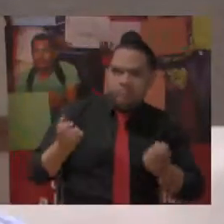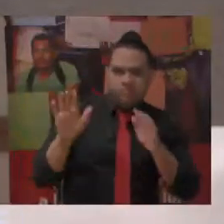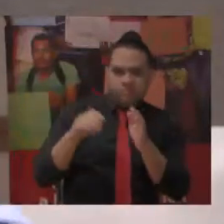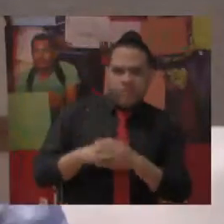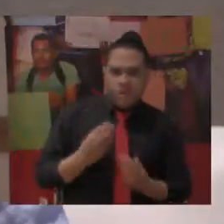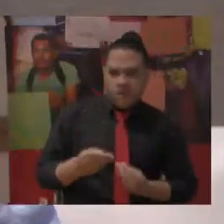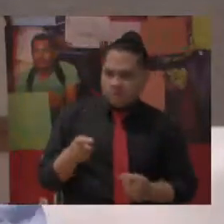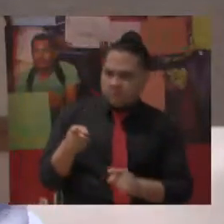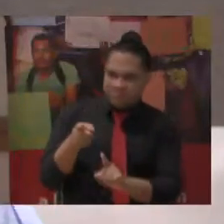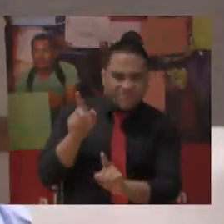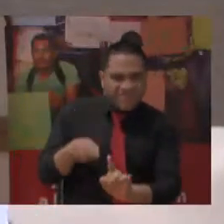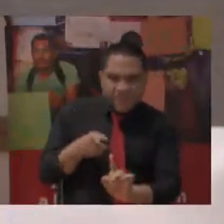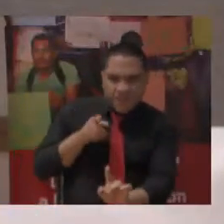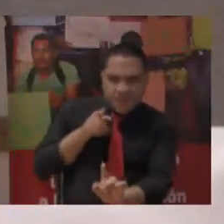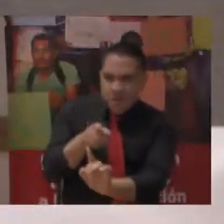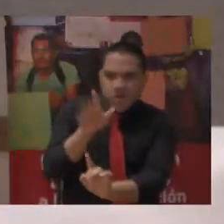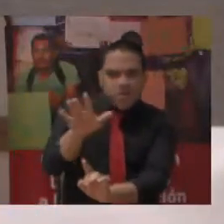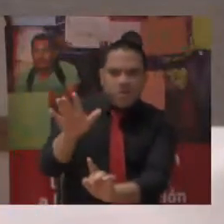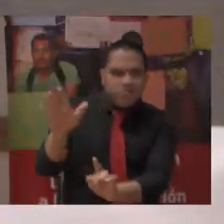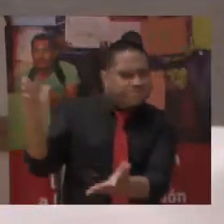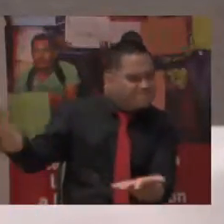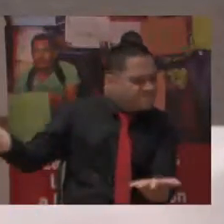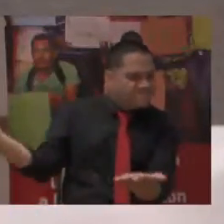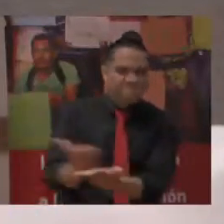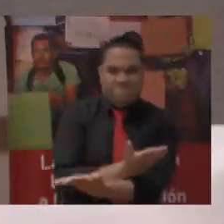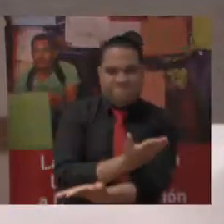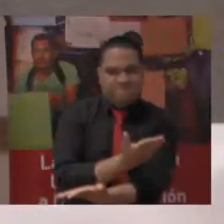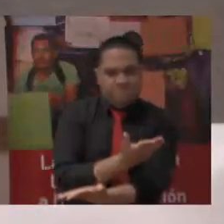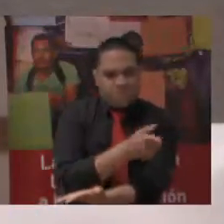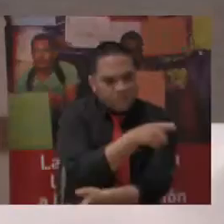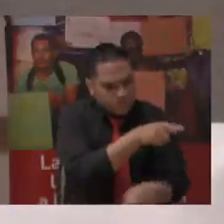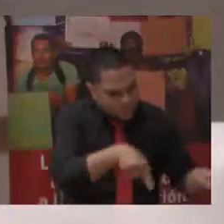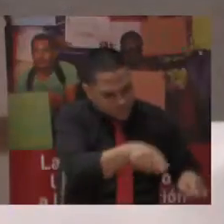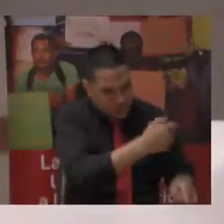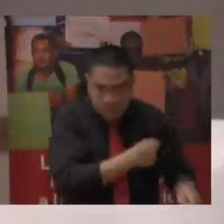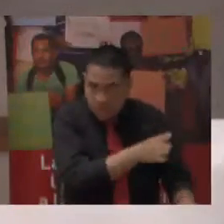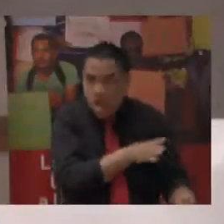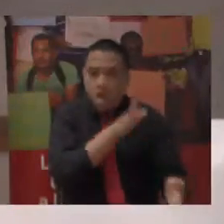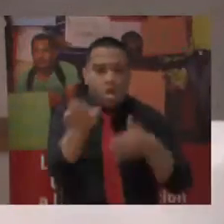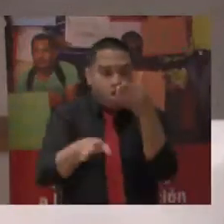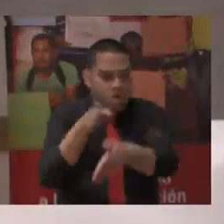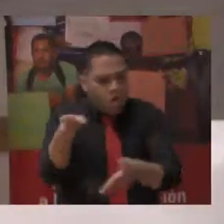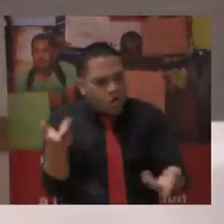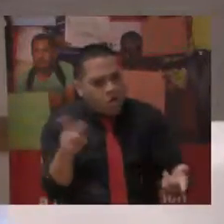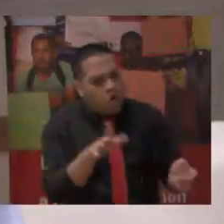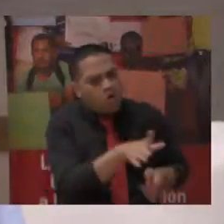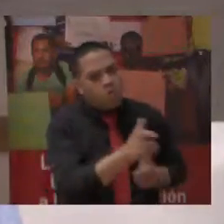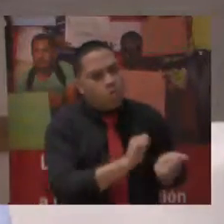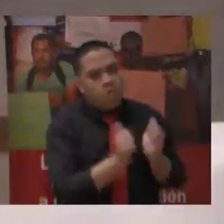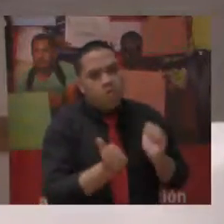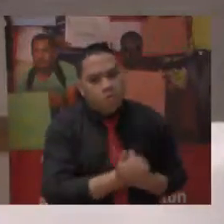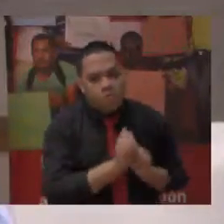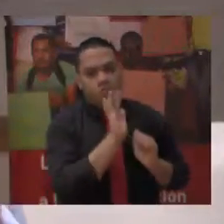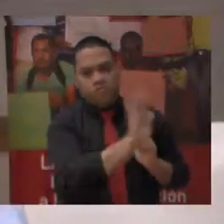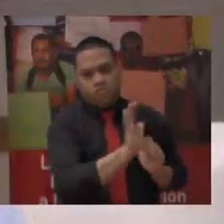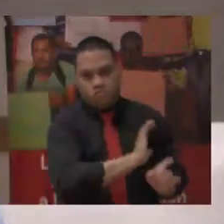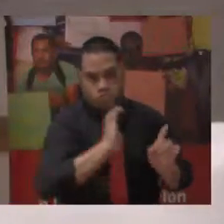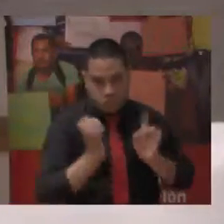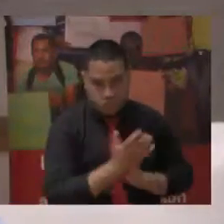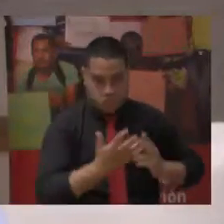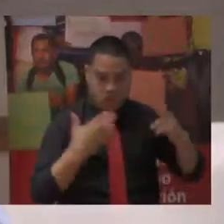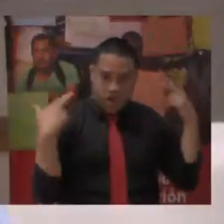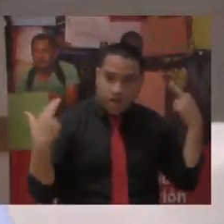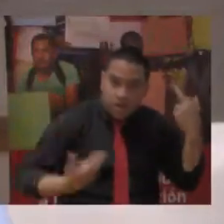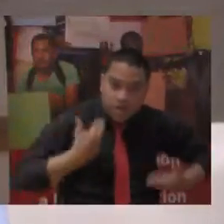la base a quitar a esos muchachos que no sigan entrando en eso, creando educación, deporte, cultura y